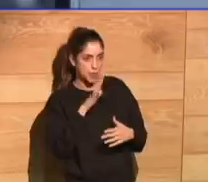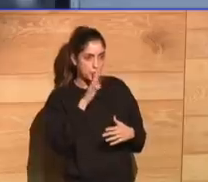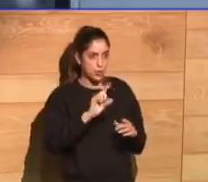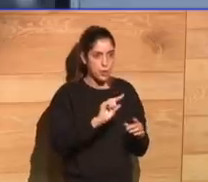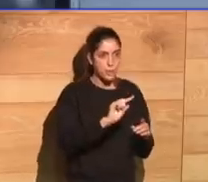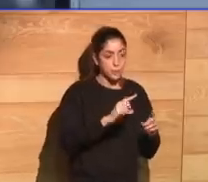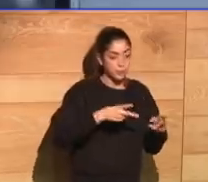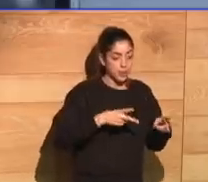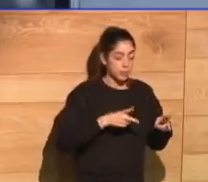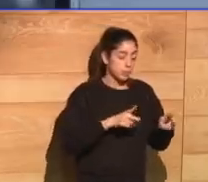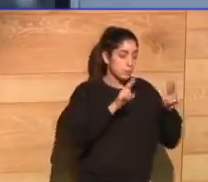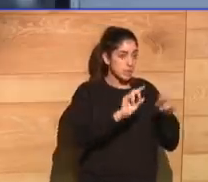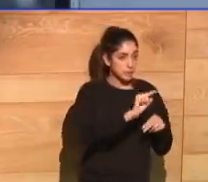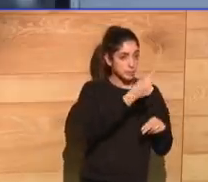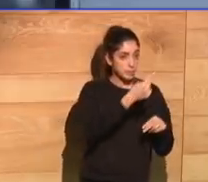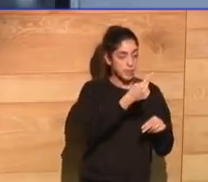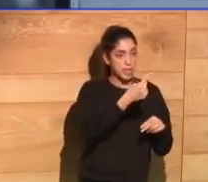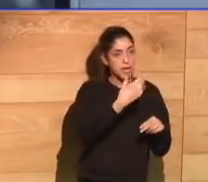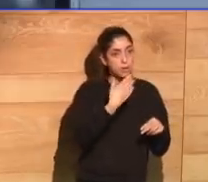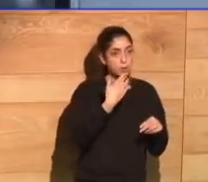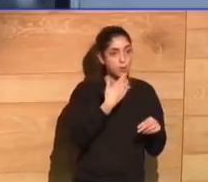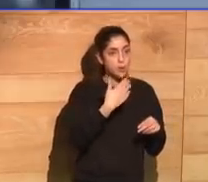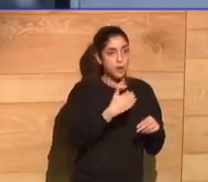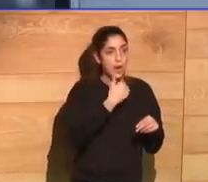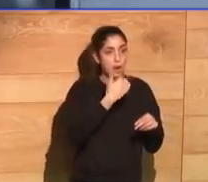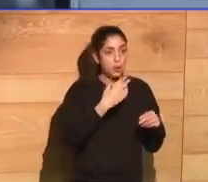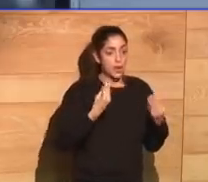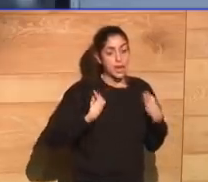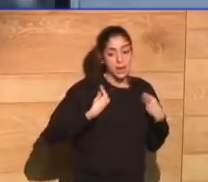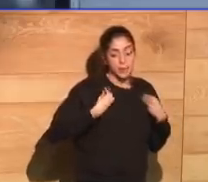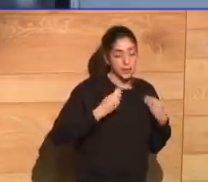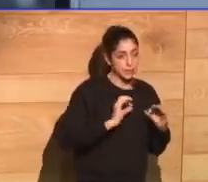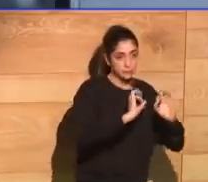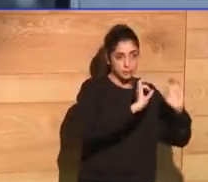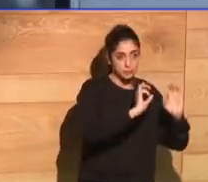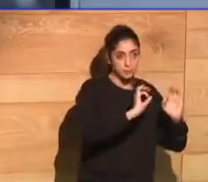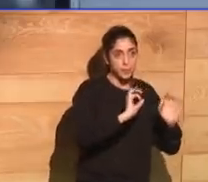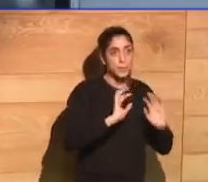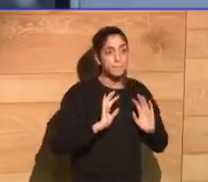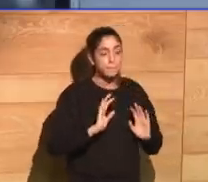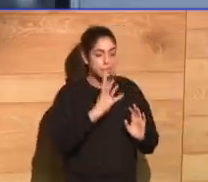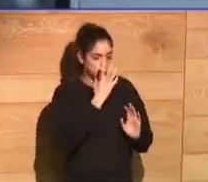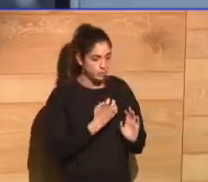sentido de la épica más grande que la vida y con esa seriedad, pero luego a la vez en cuanto aparece